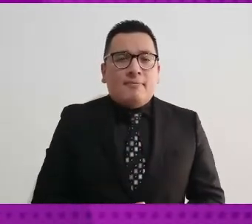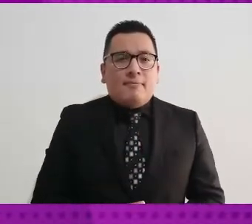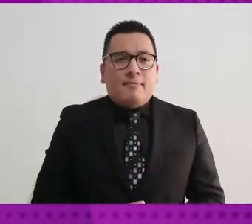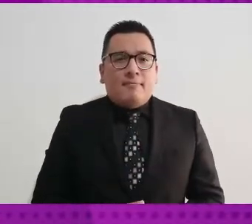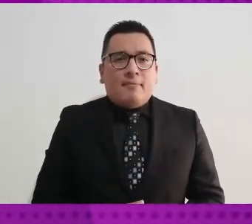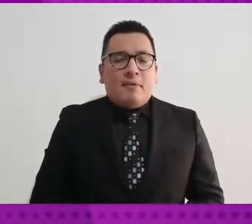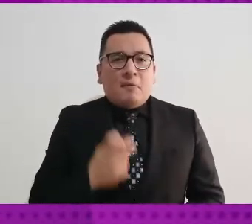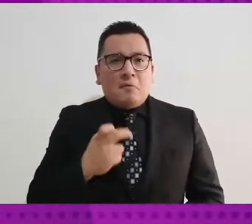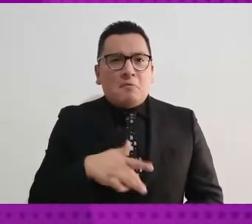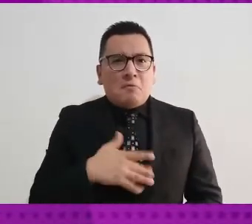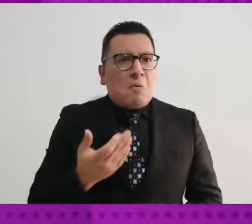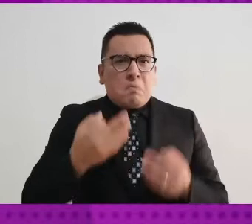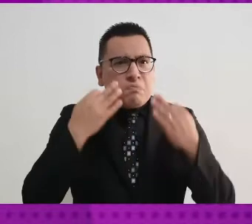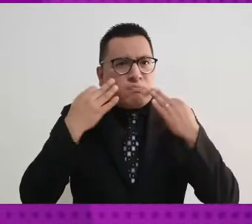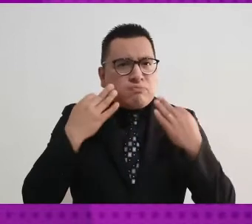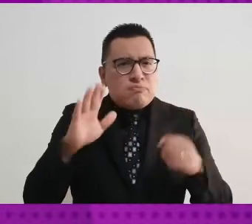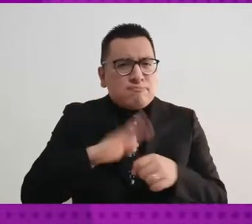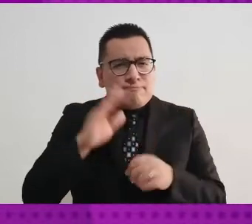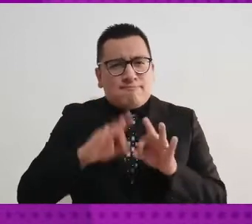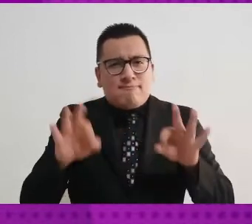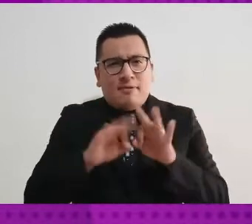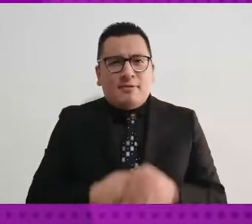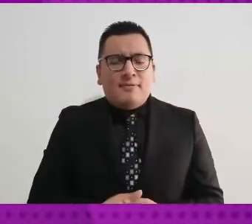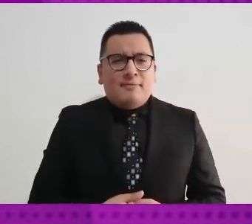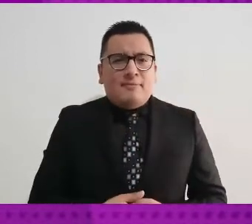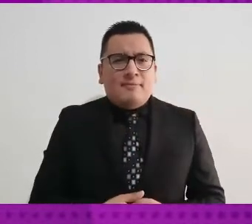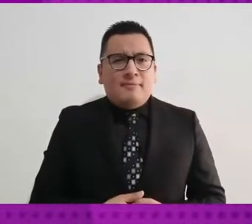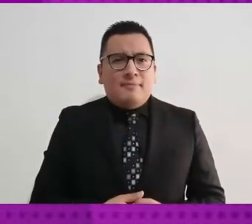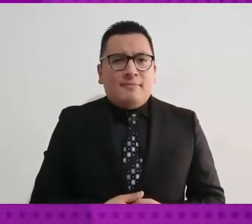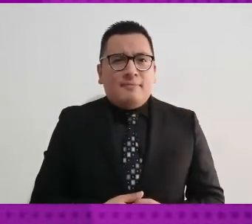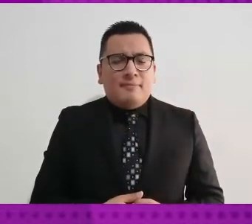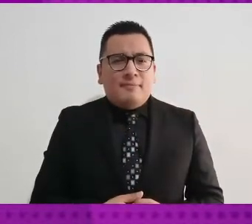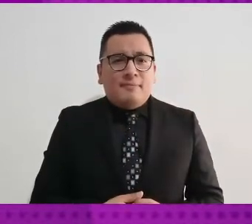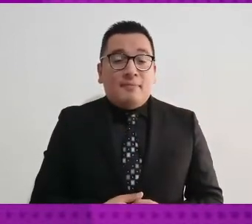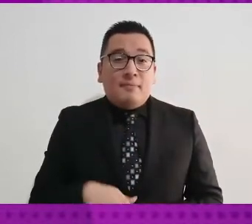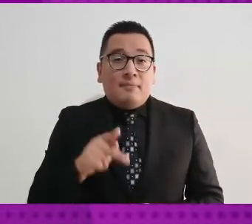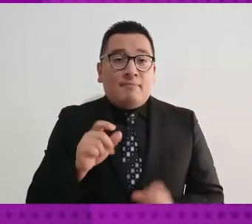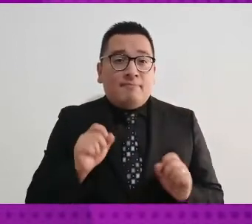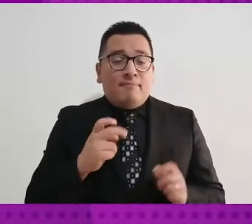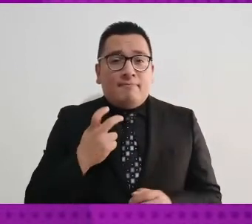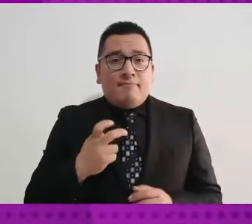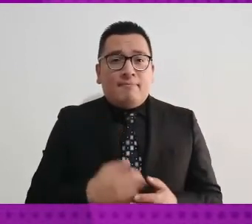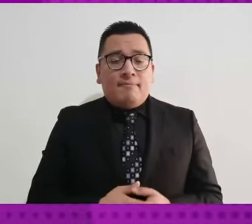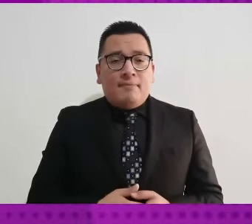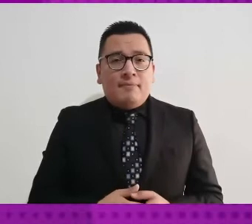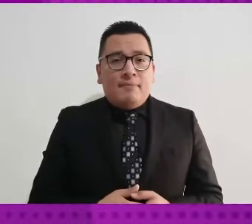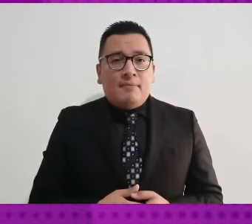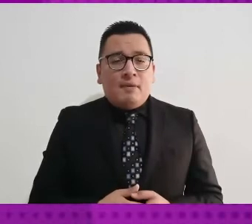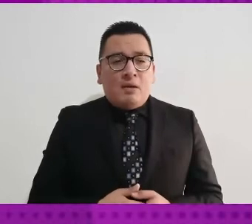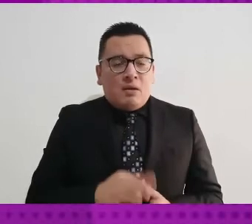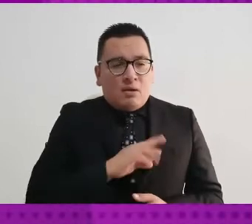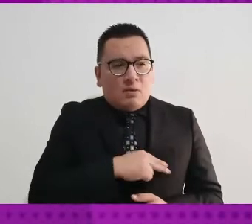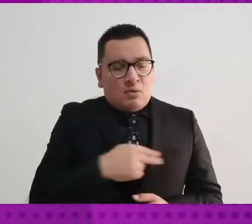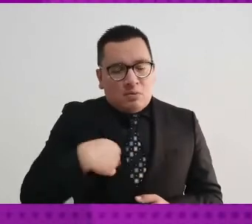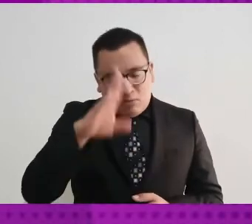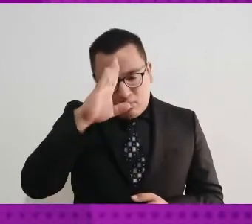es, me parece, uno de los testimonios más importantes del avance democrático, pero también es un buen espacio para